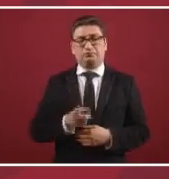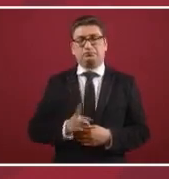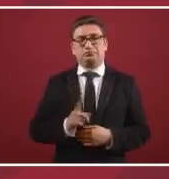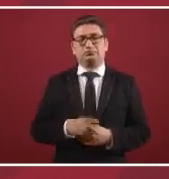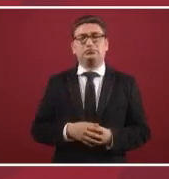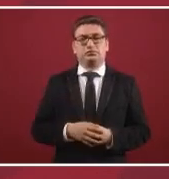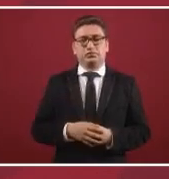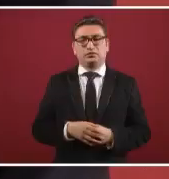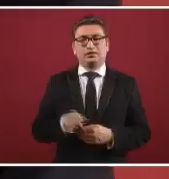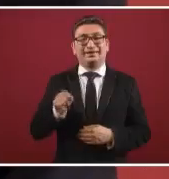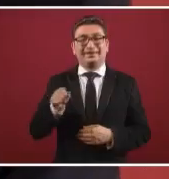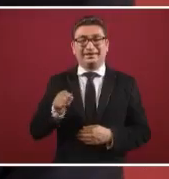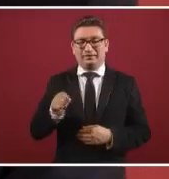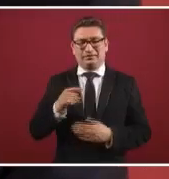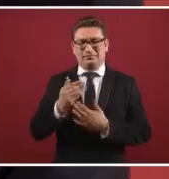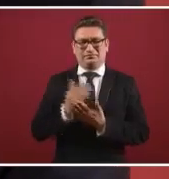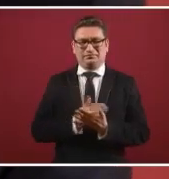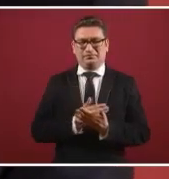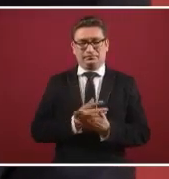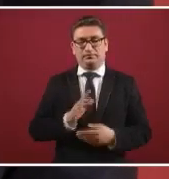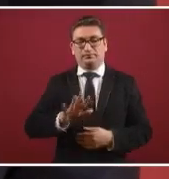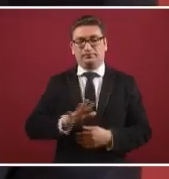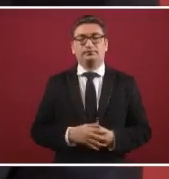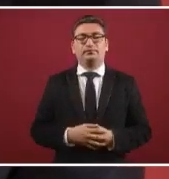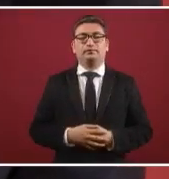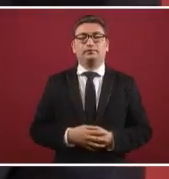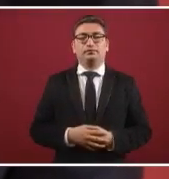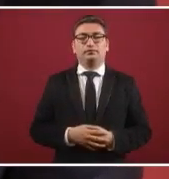es donde menos hay. Bueno,